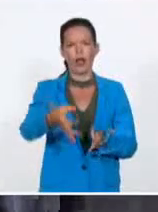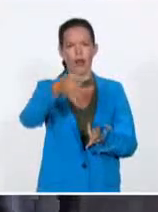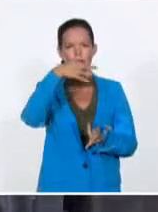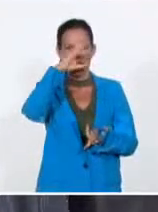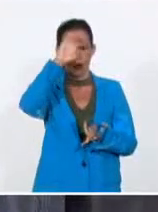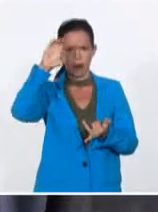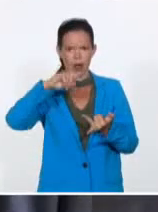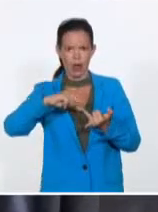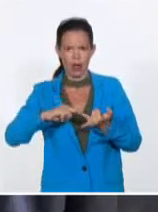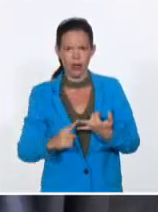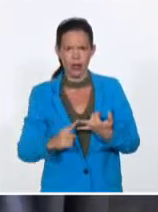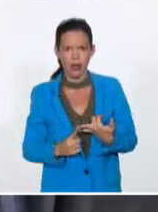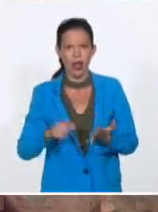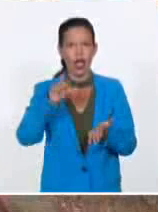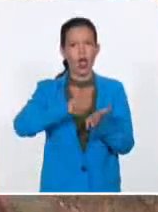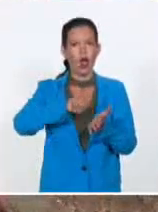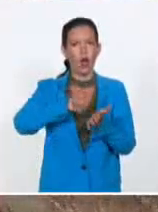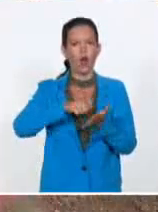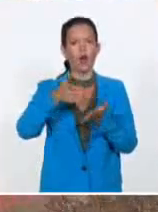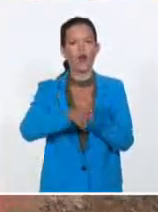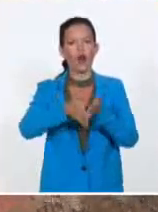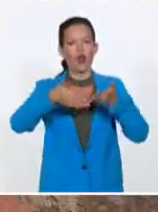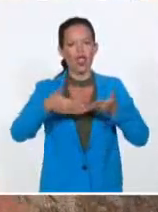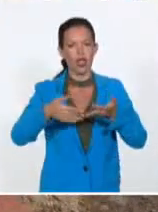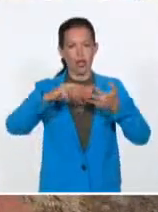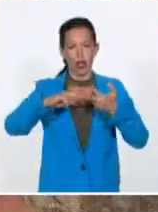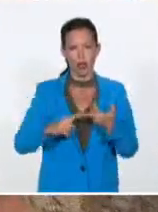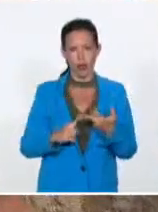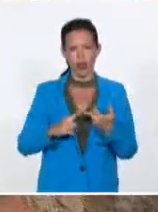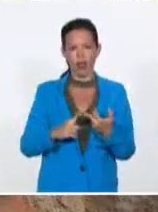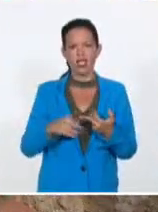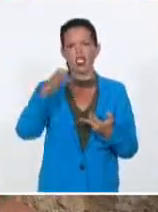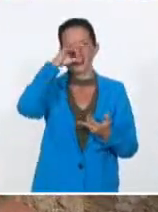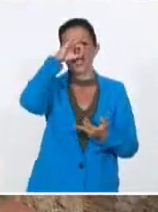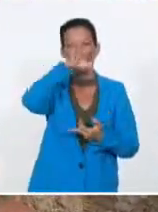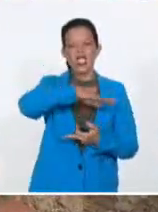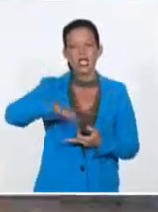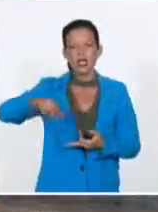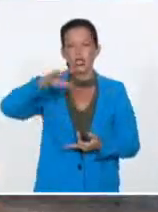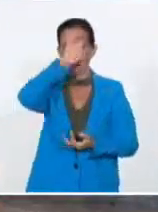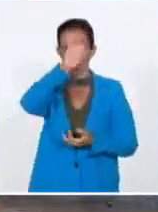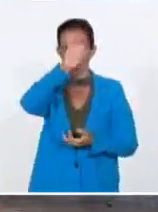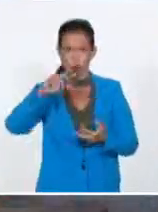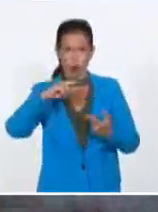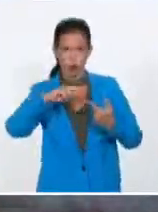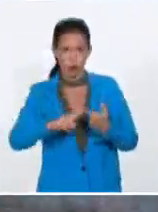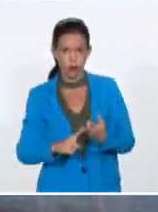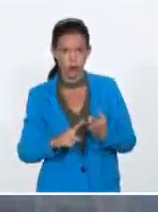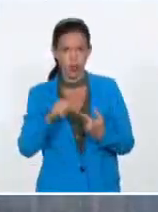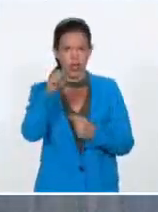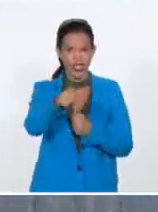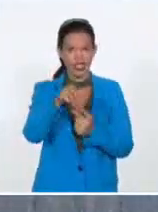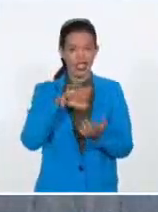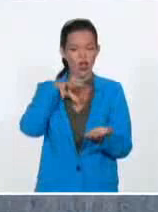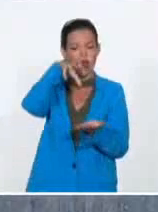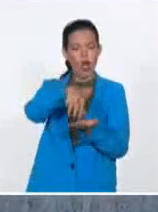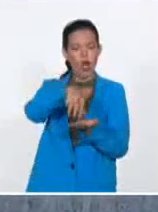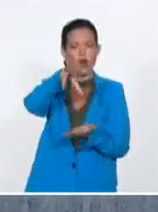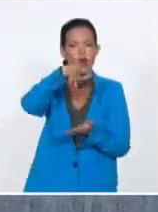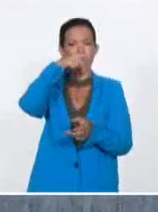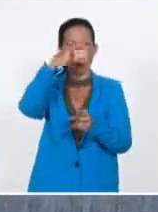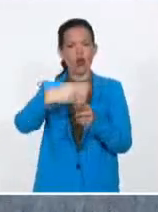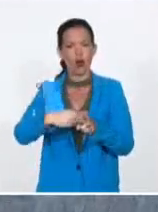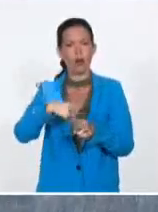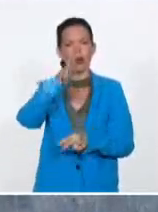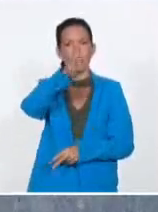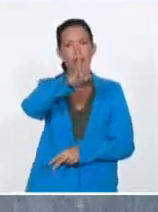casita infantil, una escuela, y llevará el nombre 26 de julio, donde convoca a todos los factores y el pueblo a colaborar